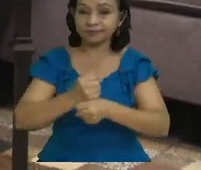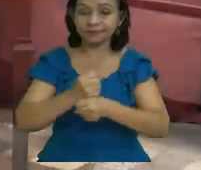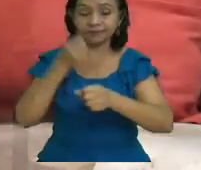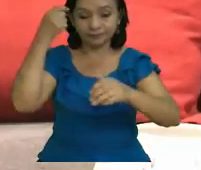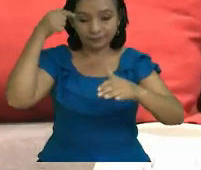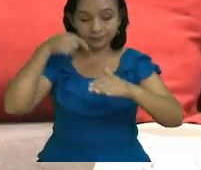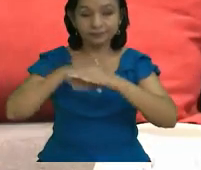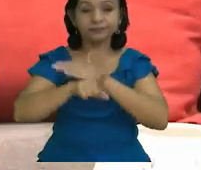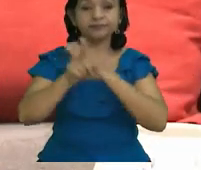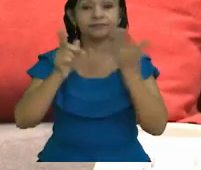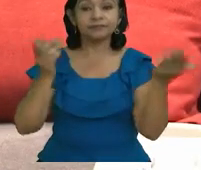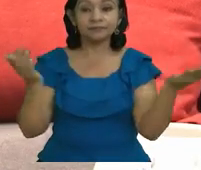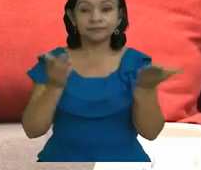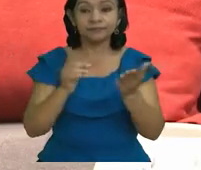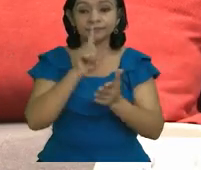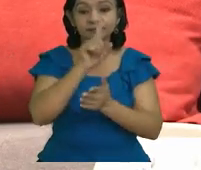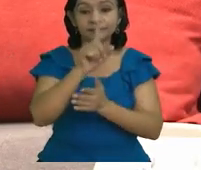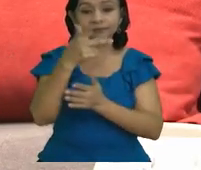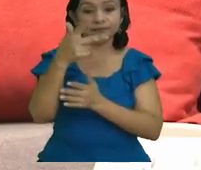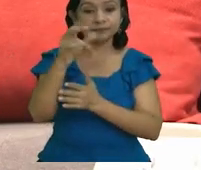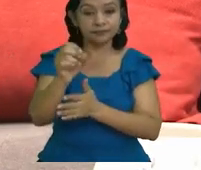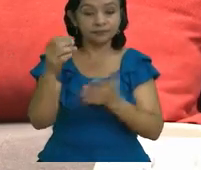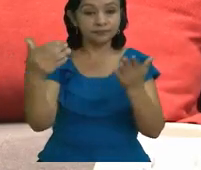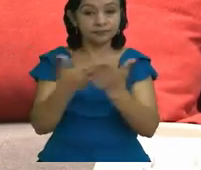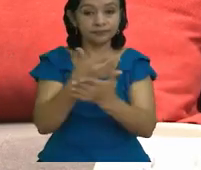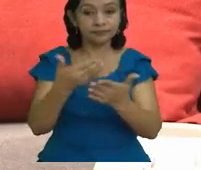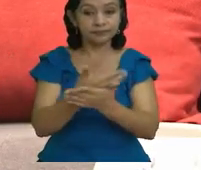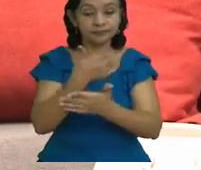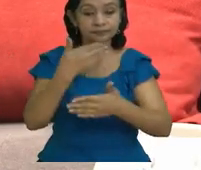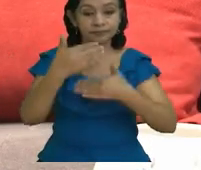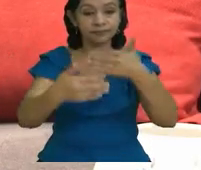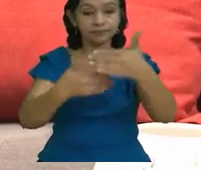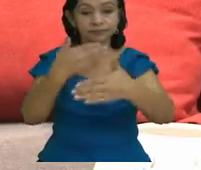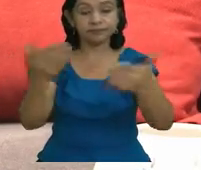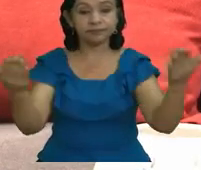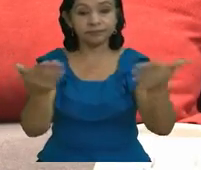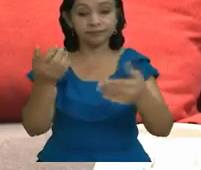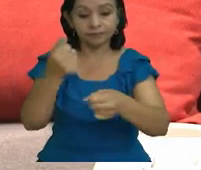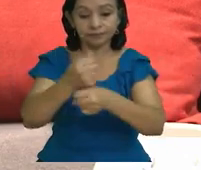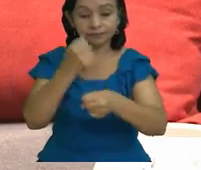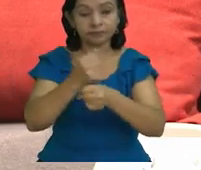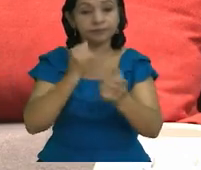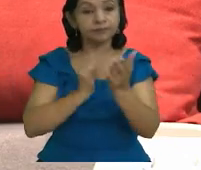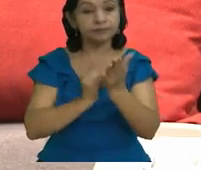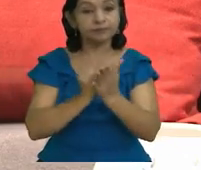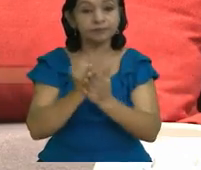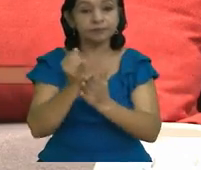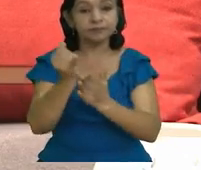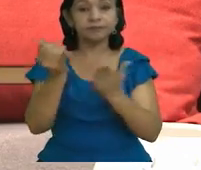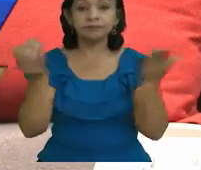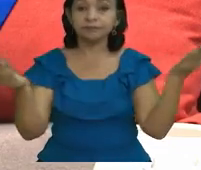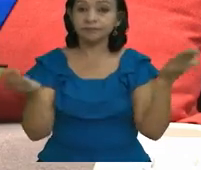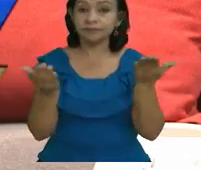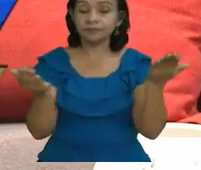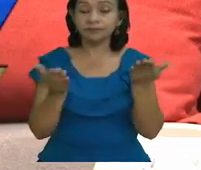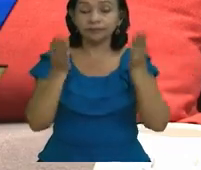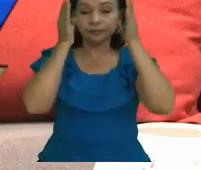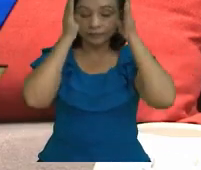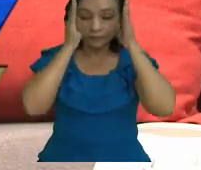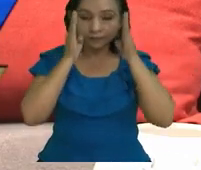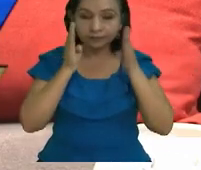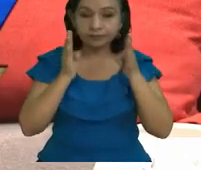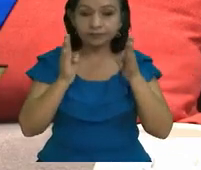meta de unos 180 nuevos procesos de trabajo, de investigación, justamente